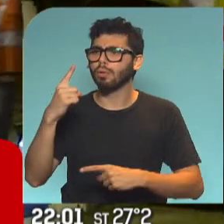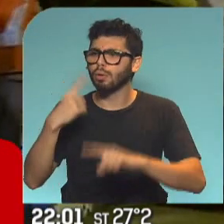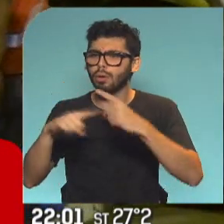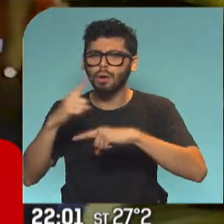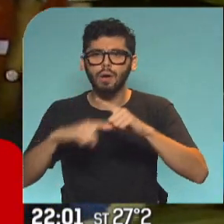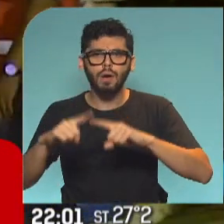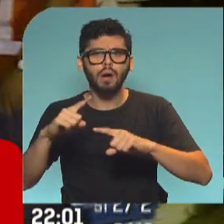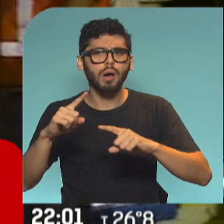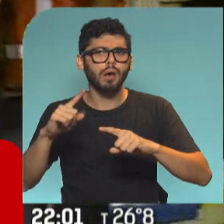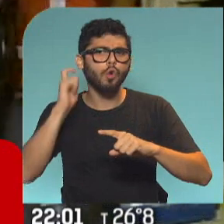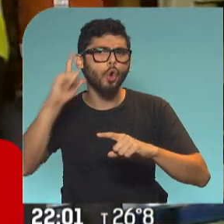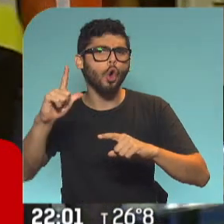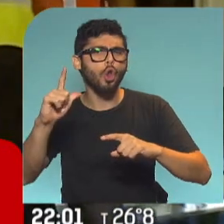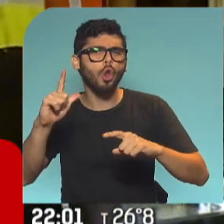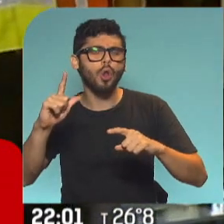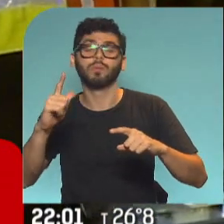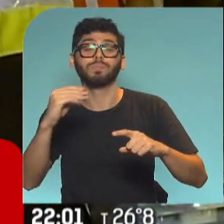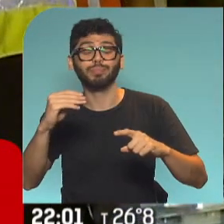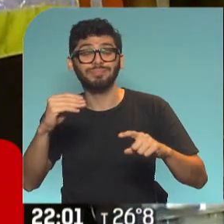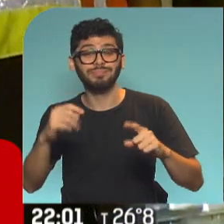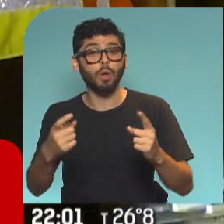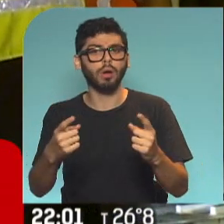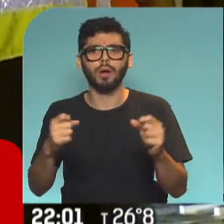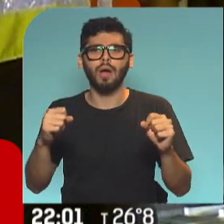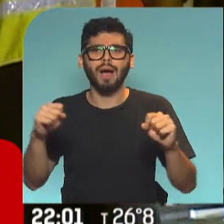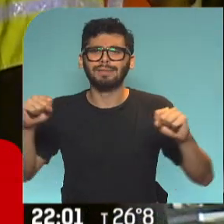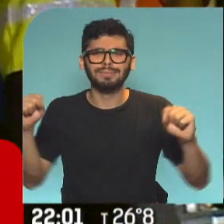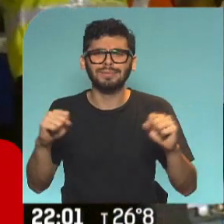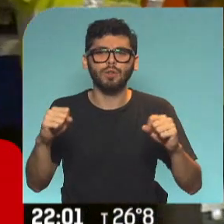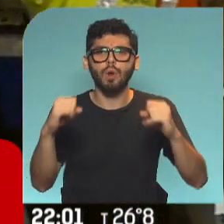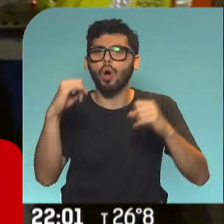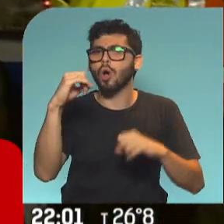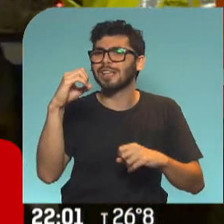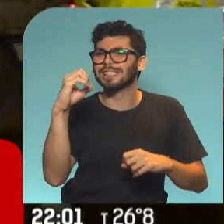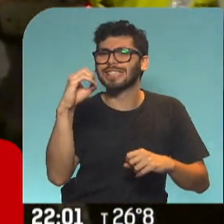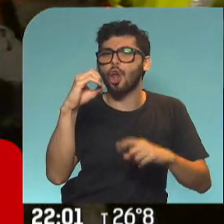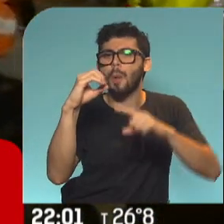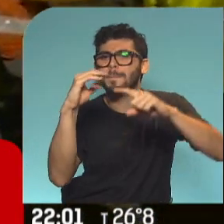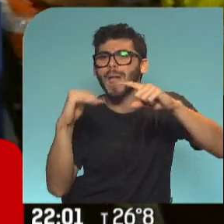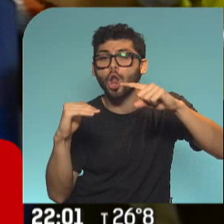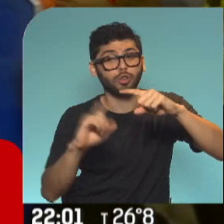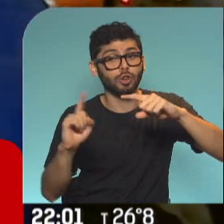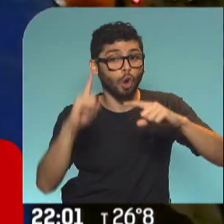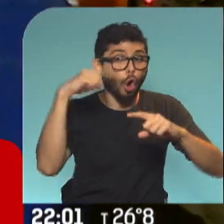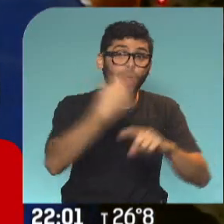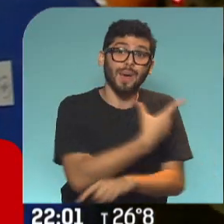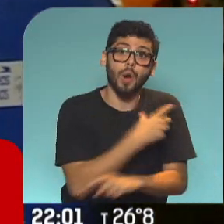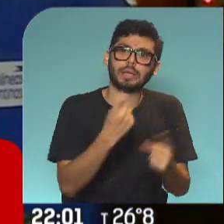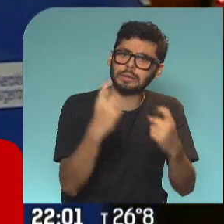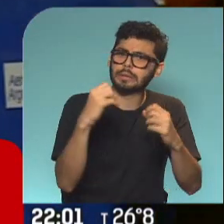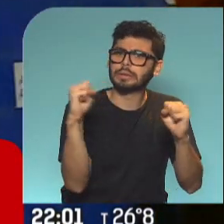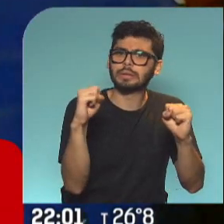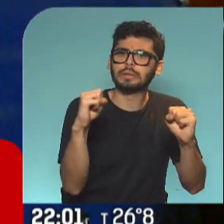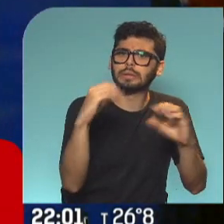puede decir de alguna manera, porque no requiere una refrigeración menor a 0 grados centígrados. ¿Recuerdan que las otras sí? Y además se